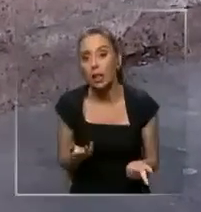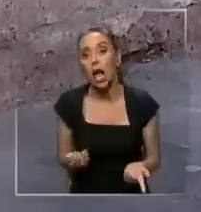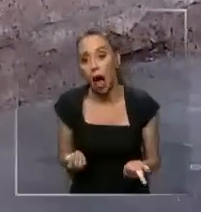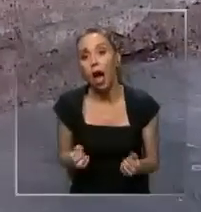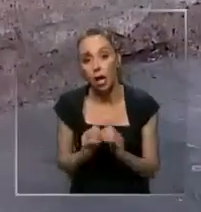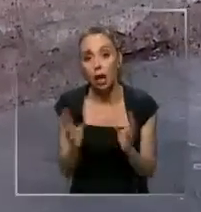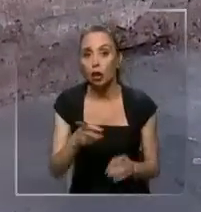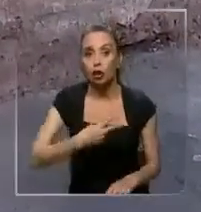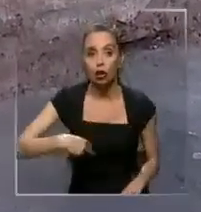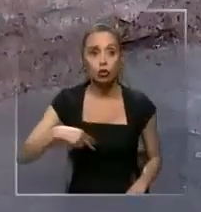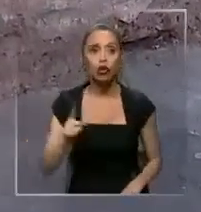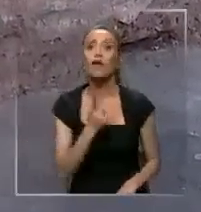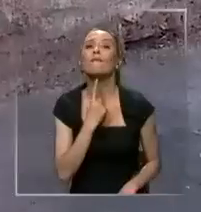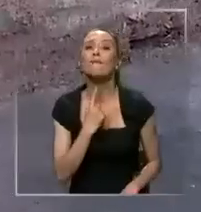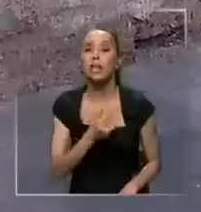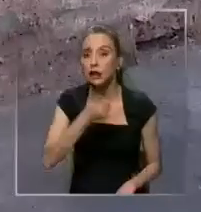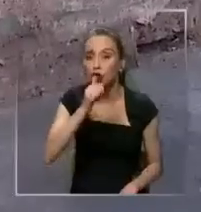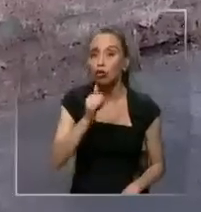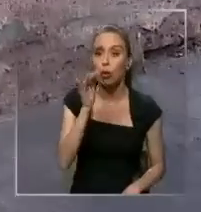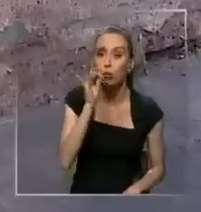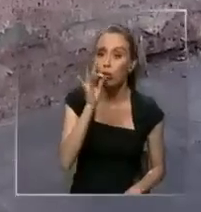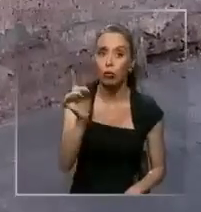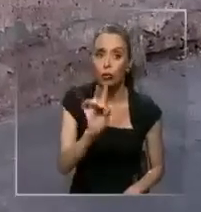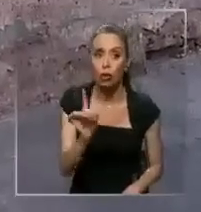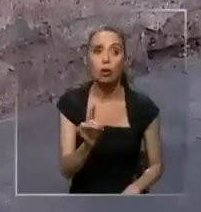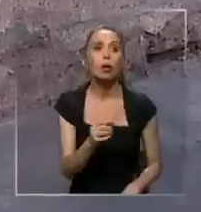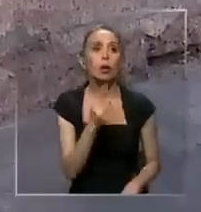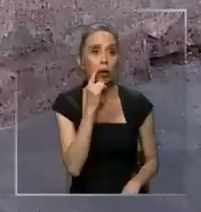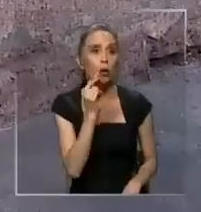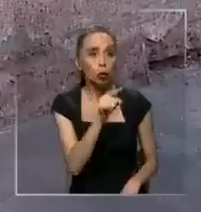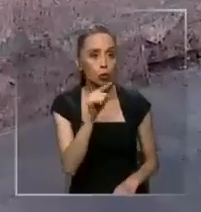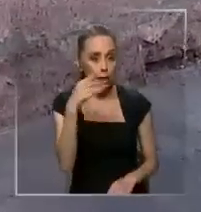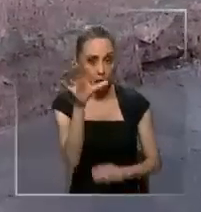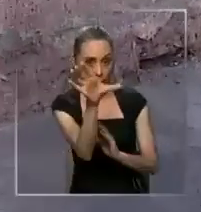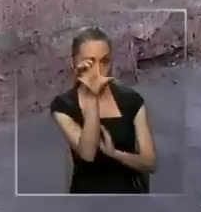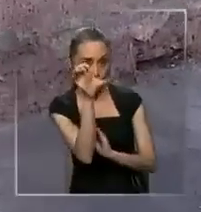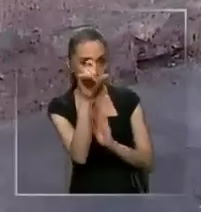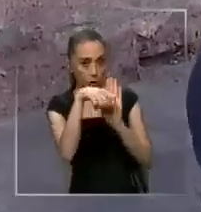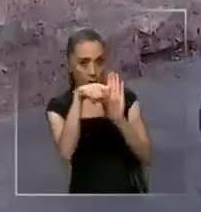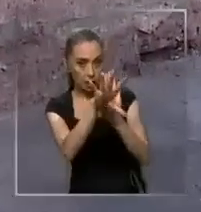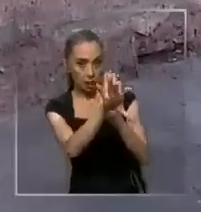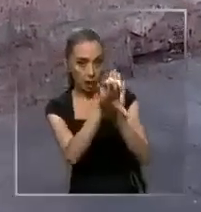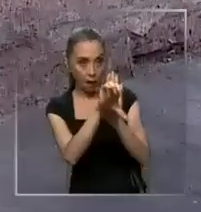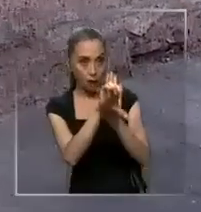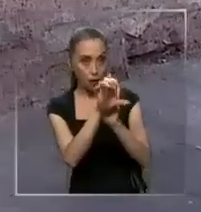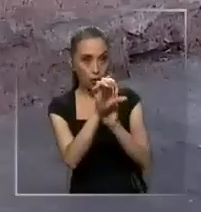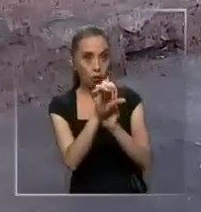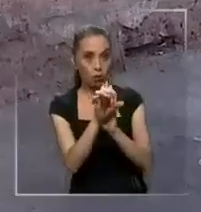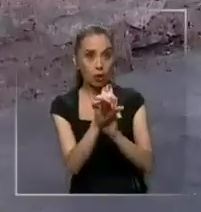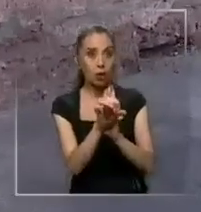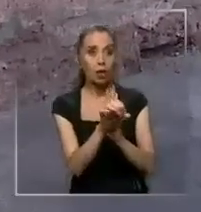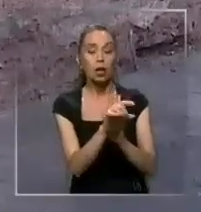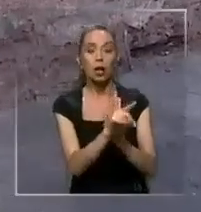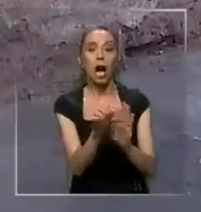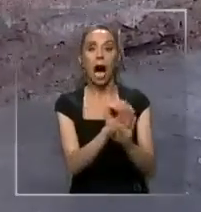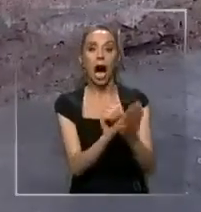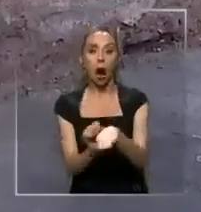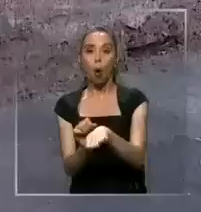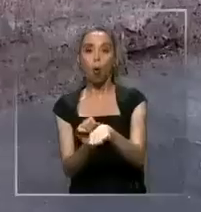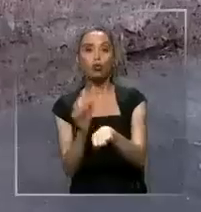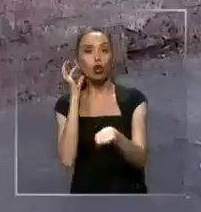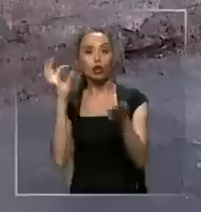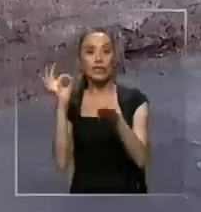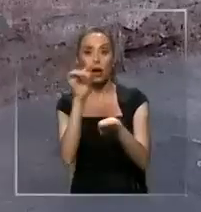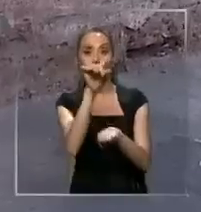Claro, nosotros no somos viciosos ni nada. Entiendo, pero pasa que usted está grabado, yo lo tengo grabado en imágenes, que no deja ir un auto de